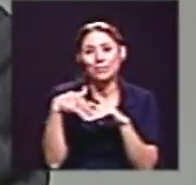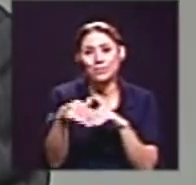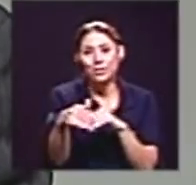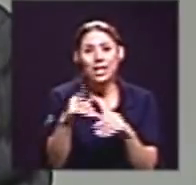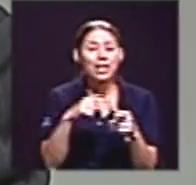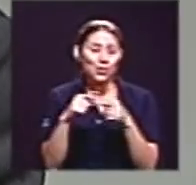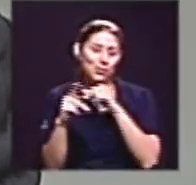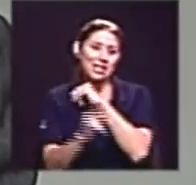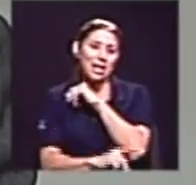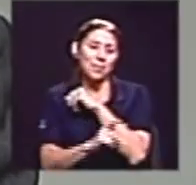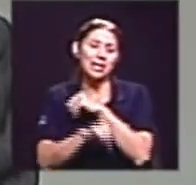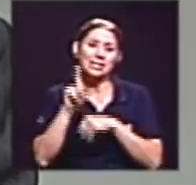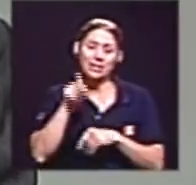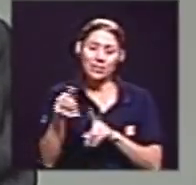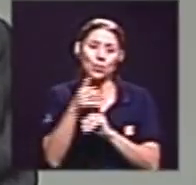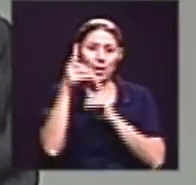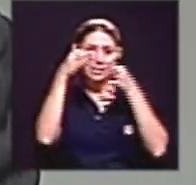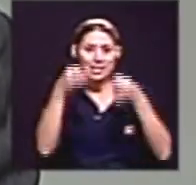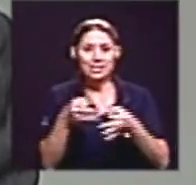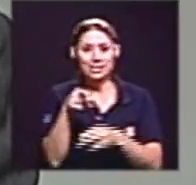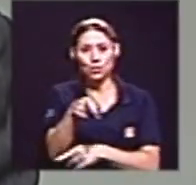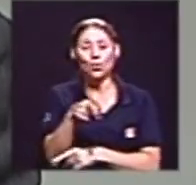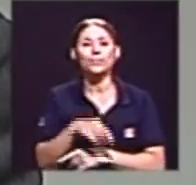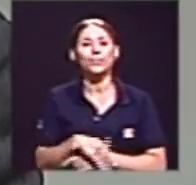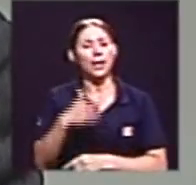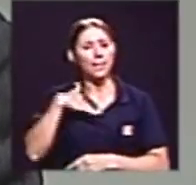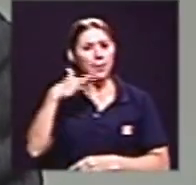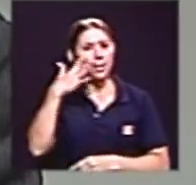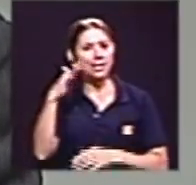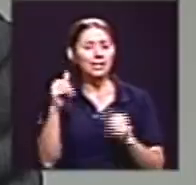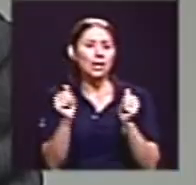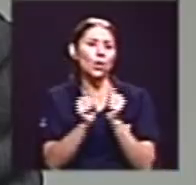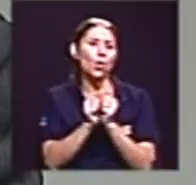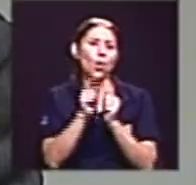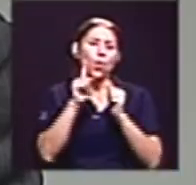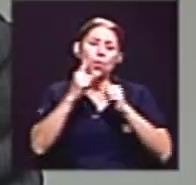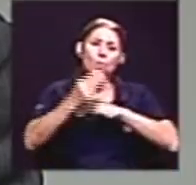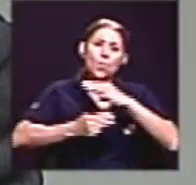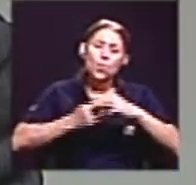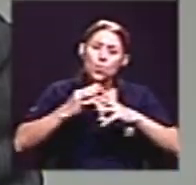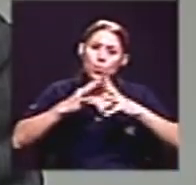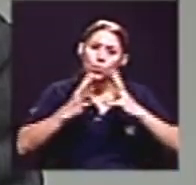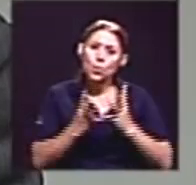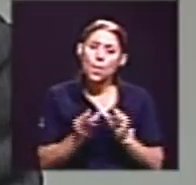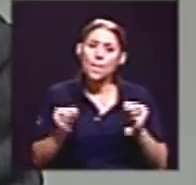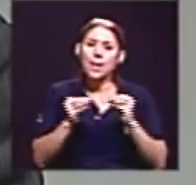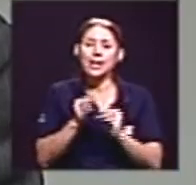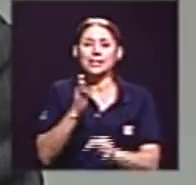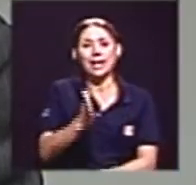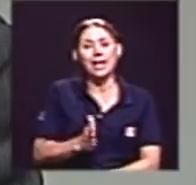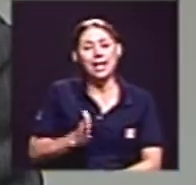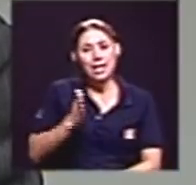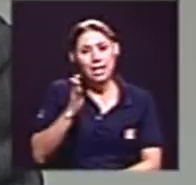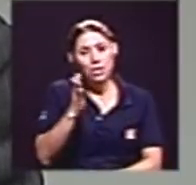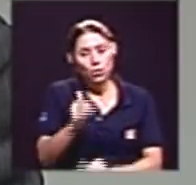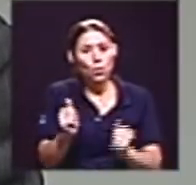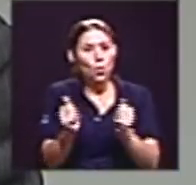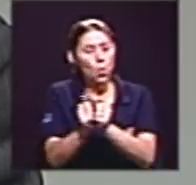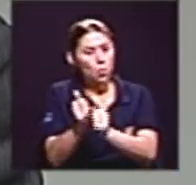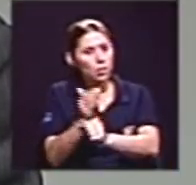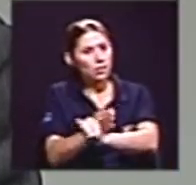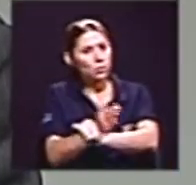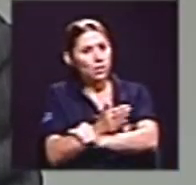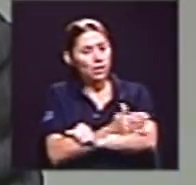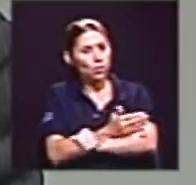el país va a tener que tomar esa decisión. Me parece que con un mundo más lento en cuanto a su crecimiento, con una recuperación